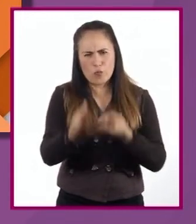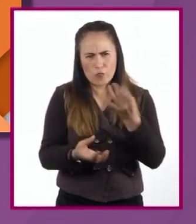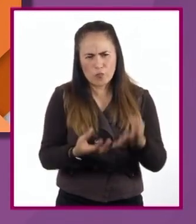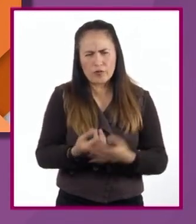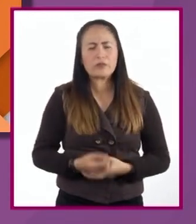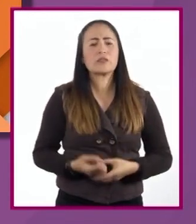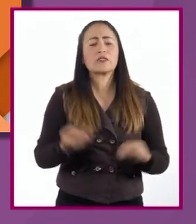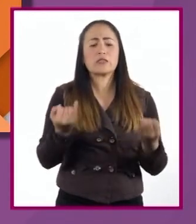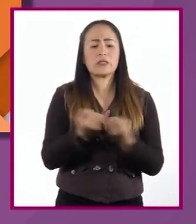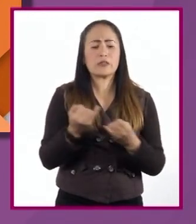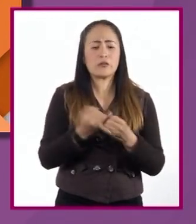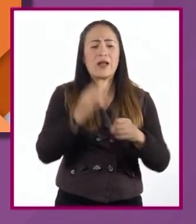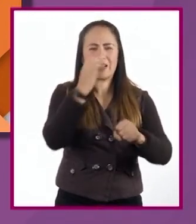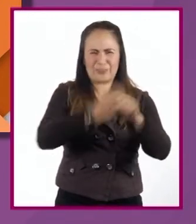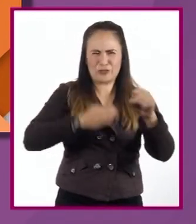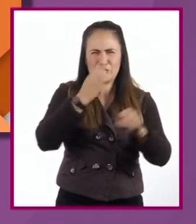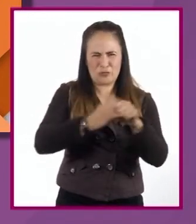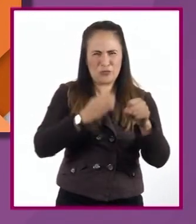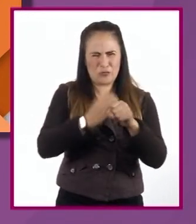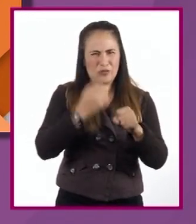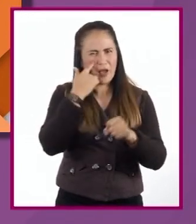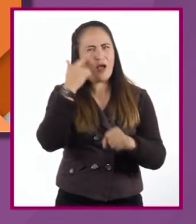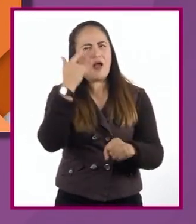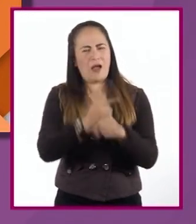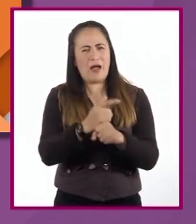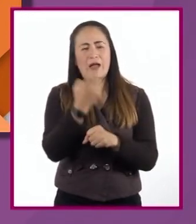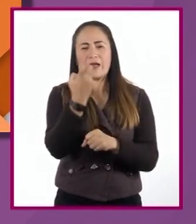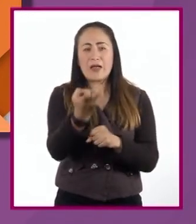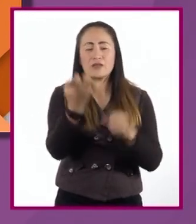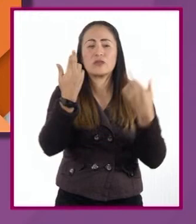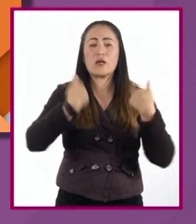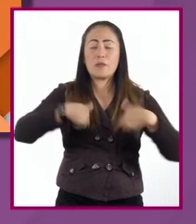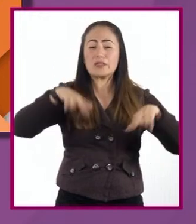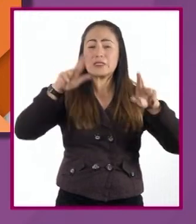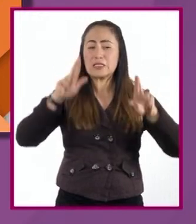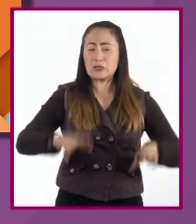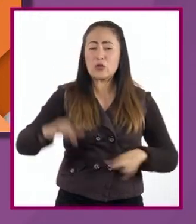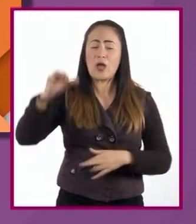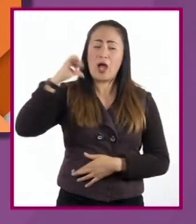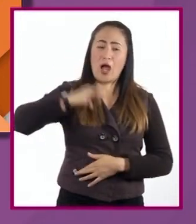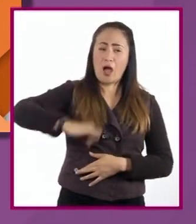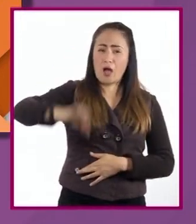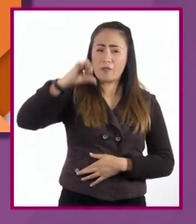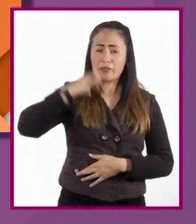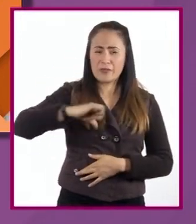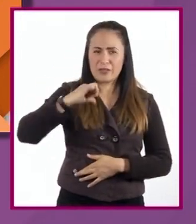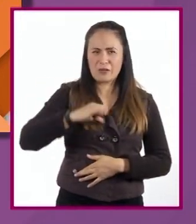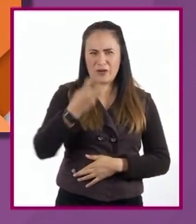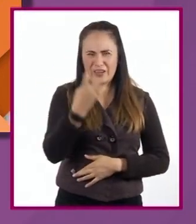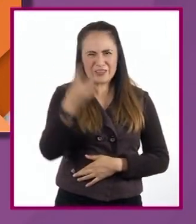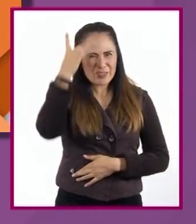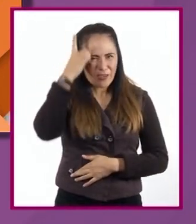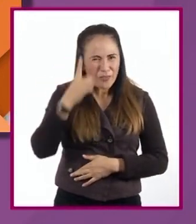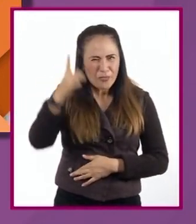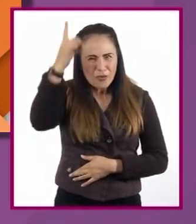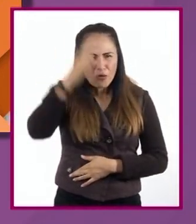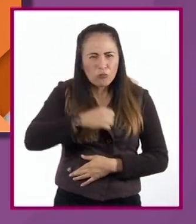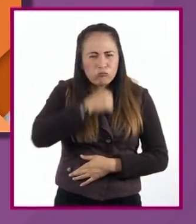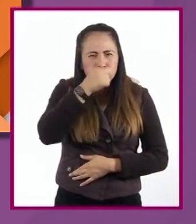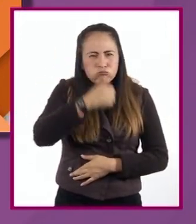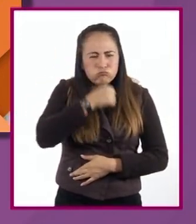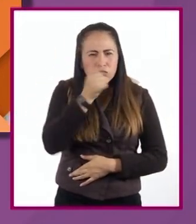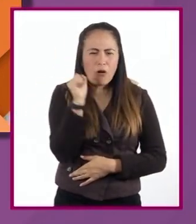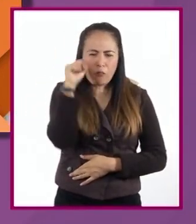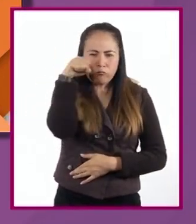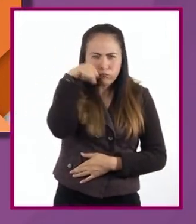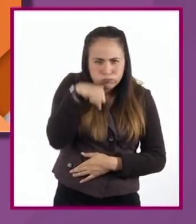escultura encontrada en el sitio es una de las representaciones más antiguas que se conocen de este dios anciano,